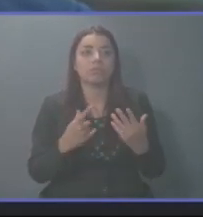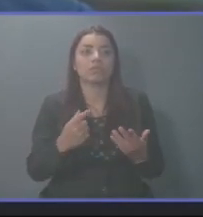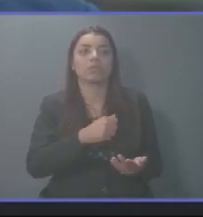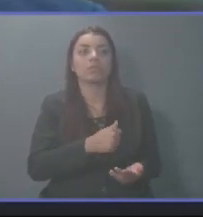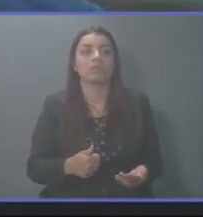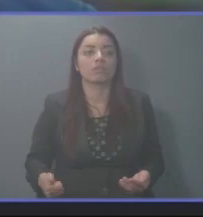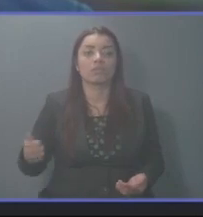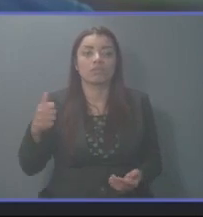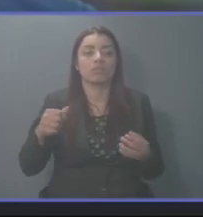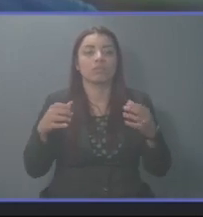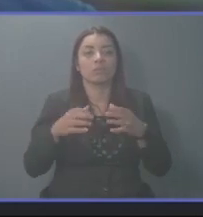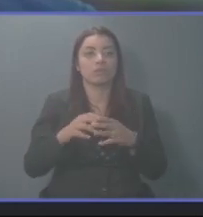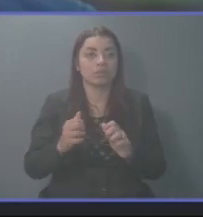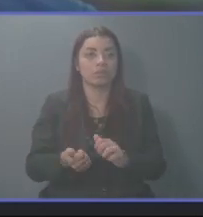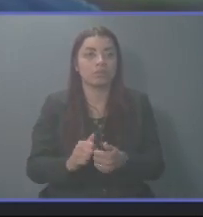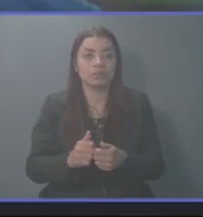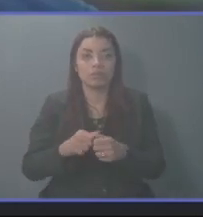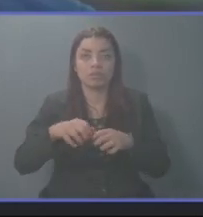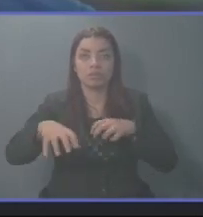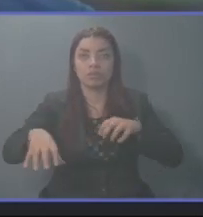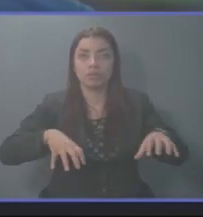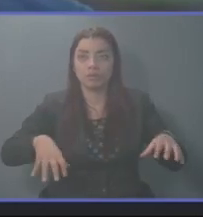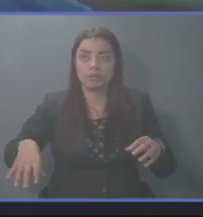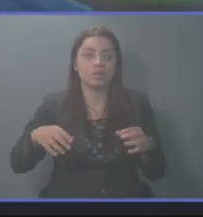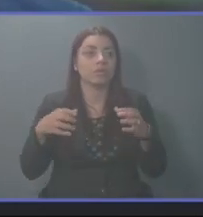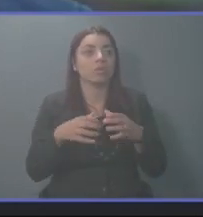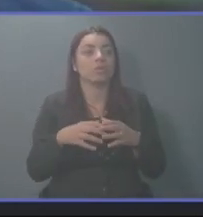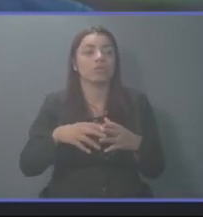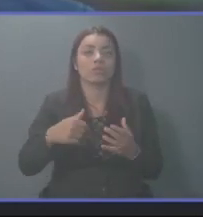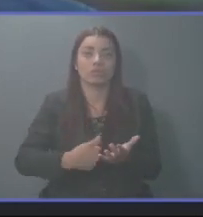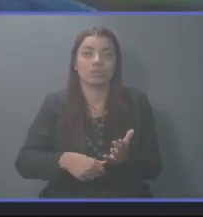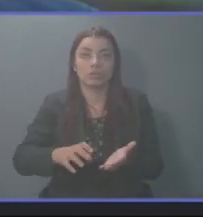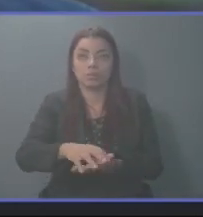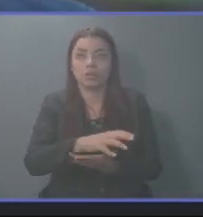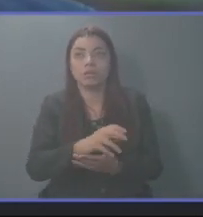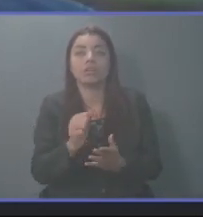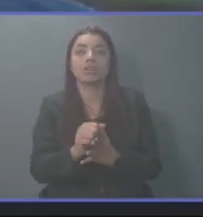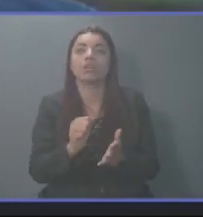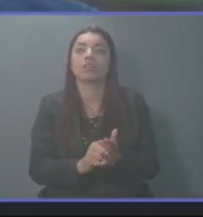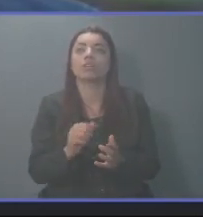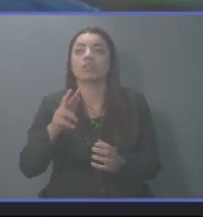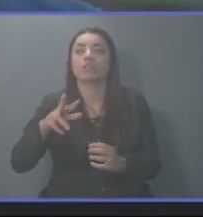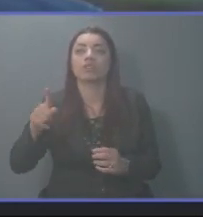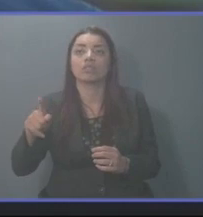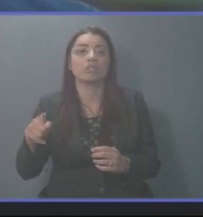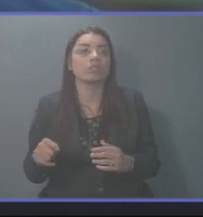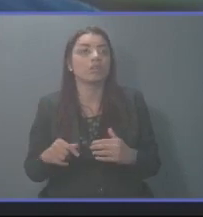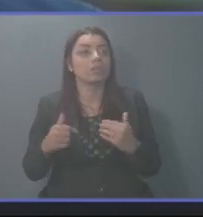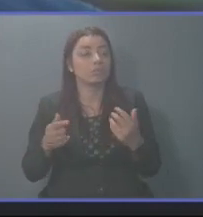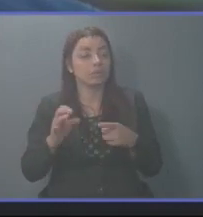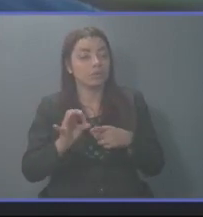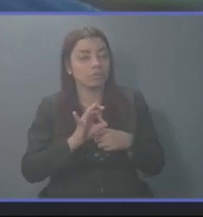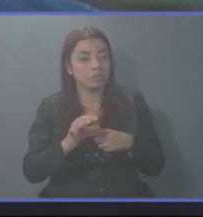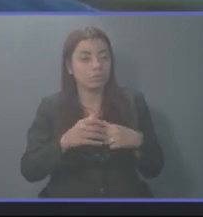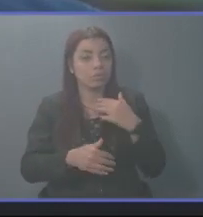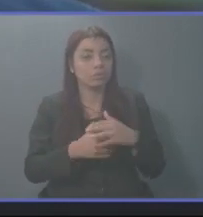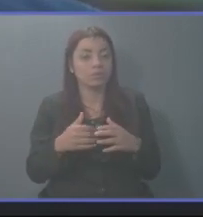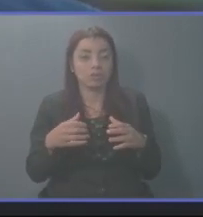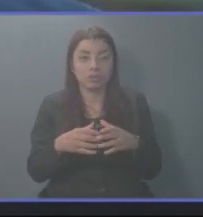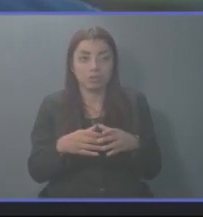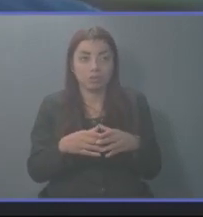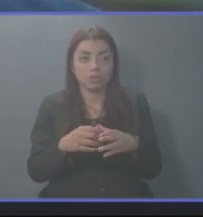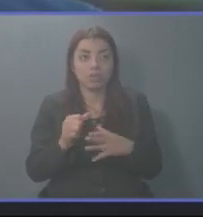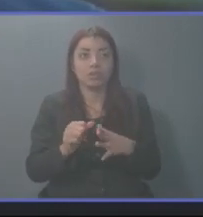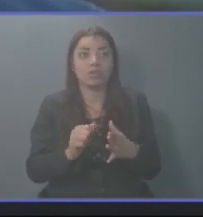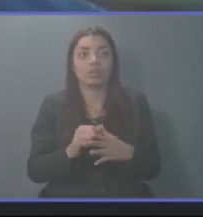Funcionamiento del Comité Deportivo Departamental y Comité Deportivo Municipal. Artículo 31. Para el funcionamiento de los comités descritos en